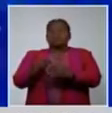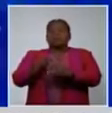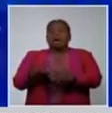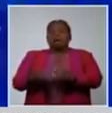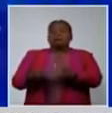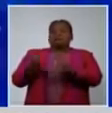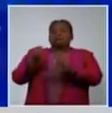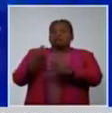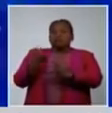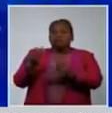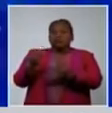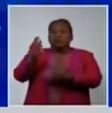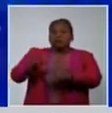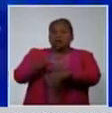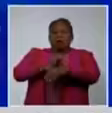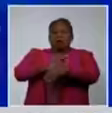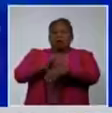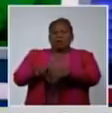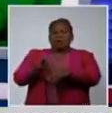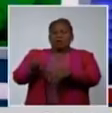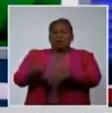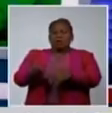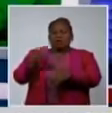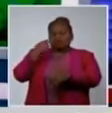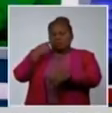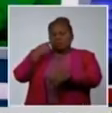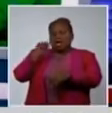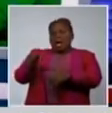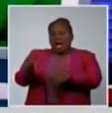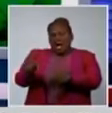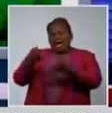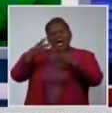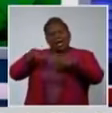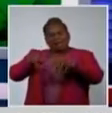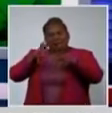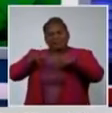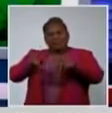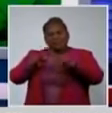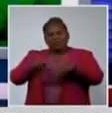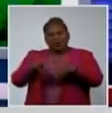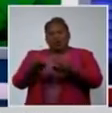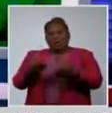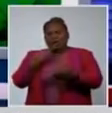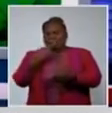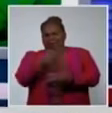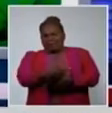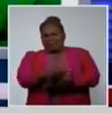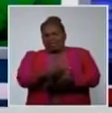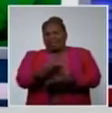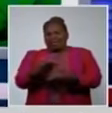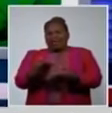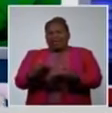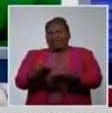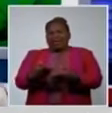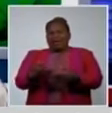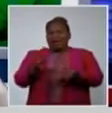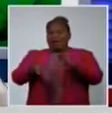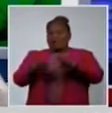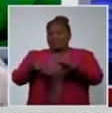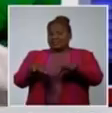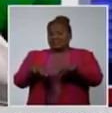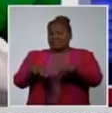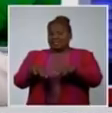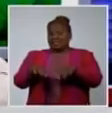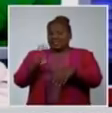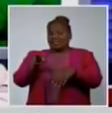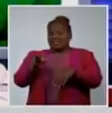tengo que ver mucho con un estudio que se realizó mucho el problema es que el